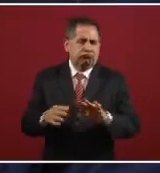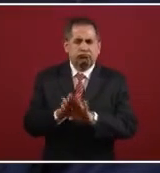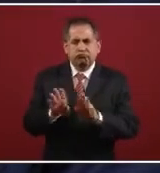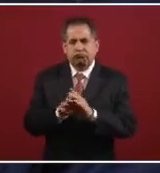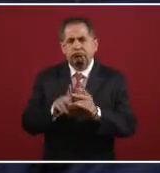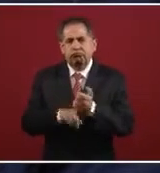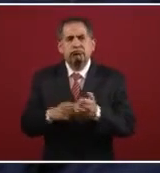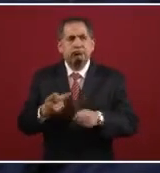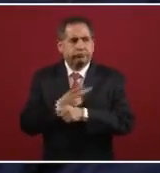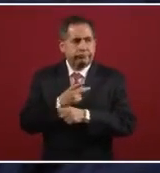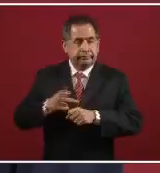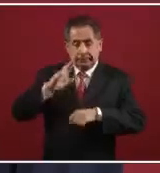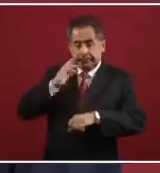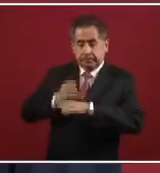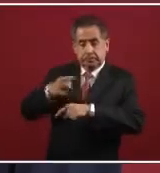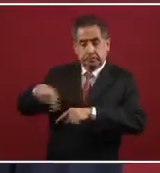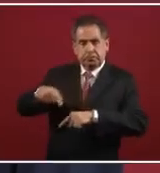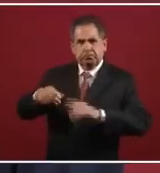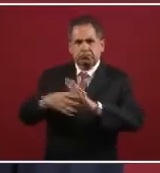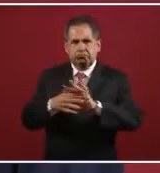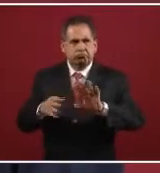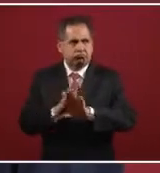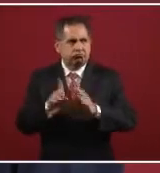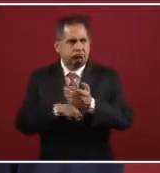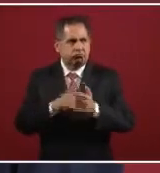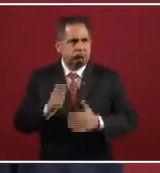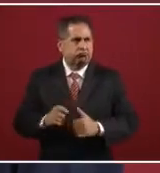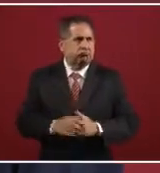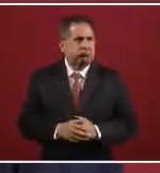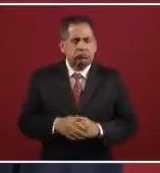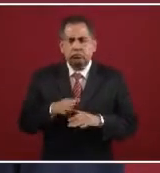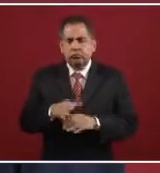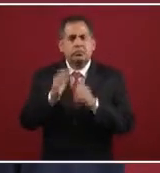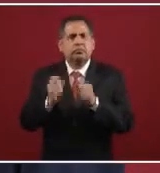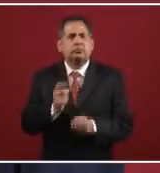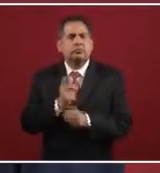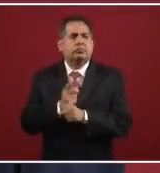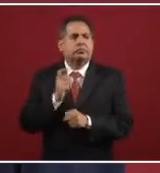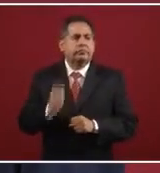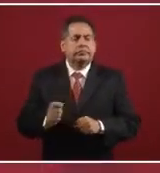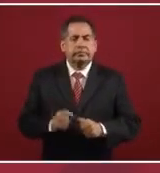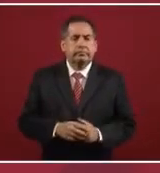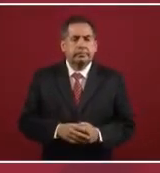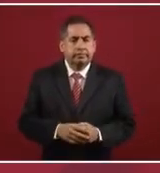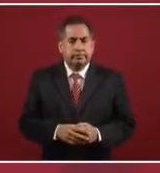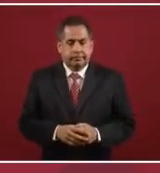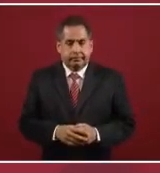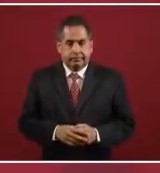los responsables del Gabinete de Seguridad.